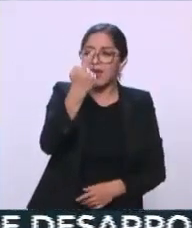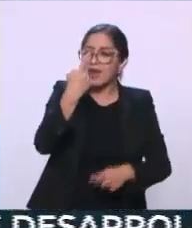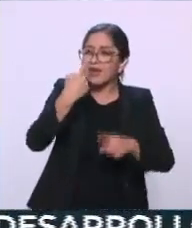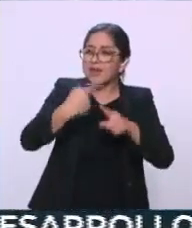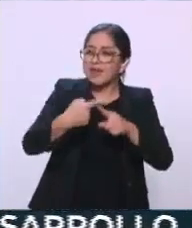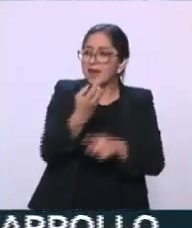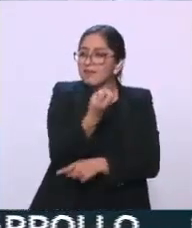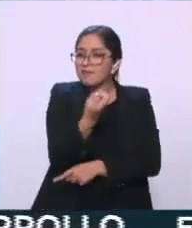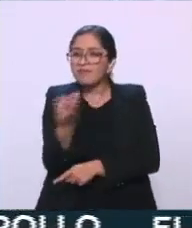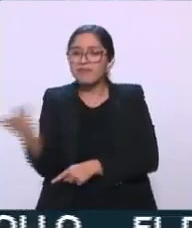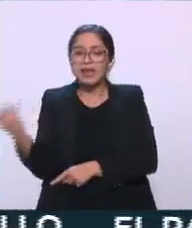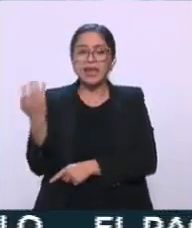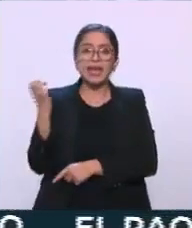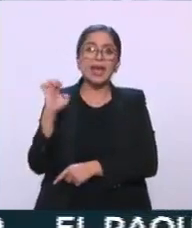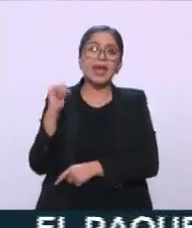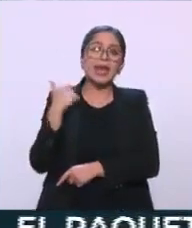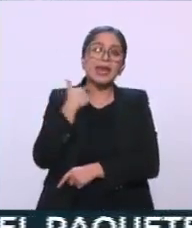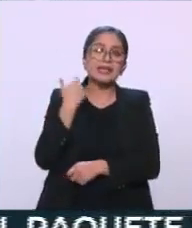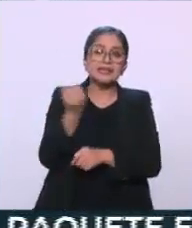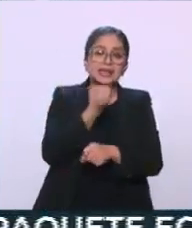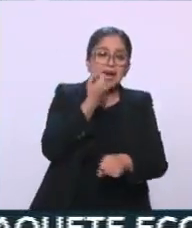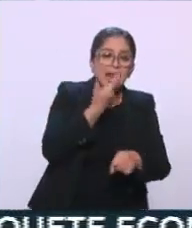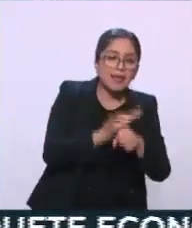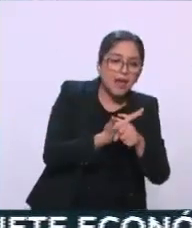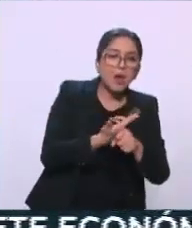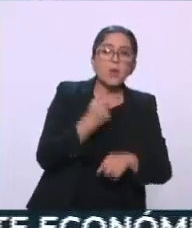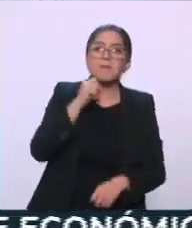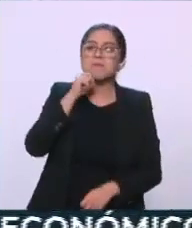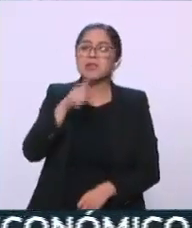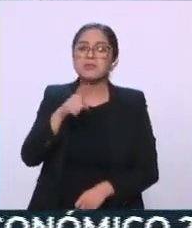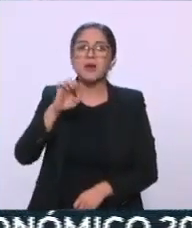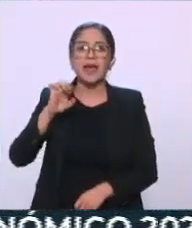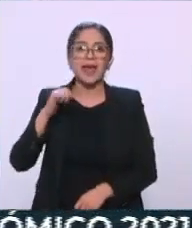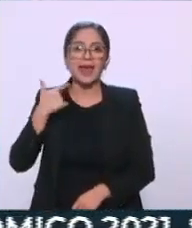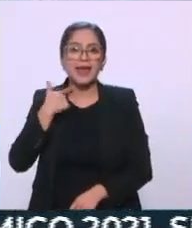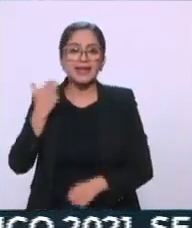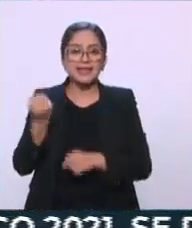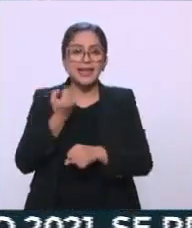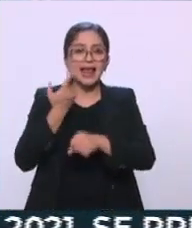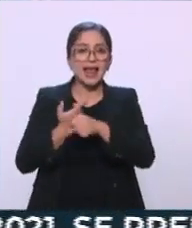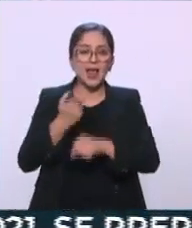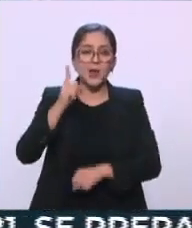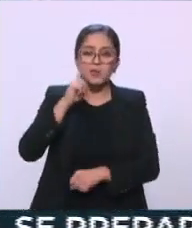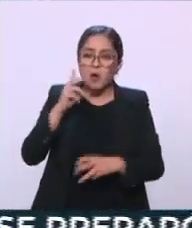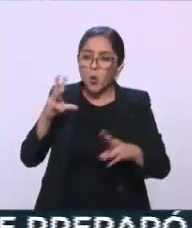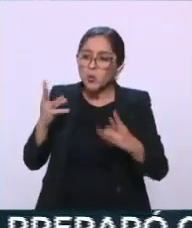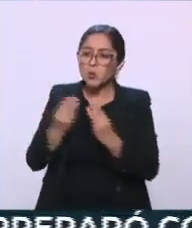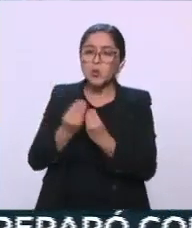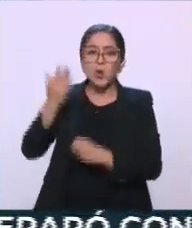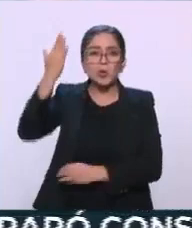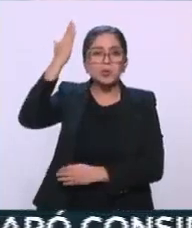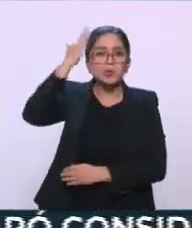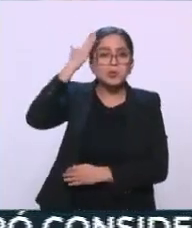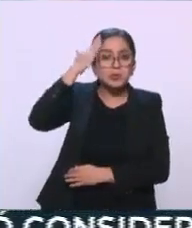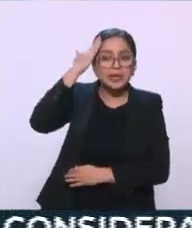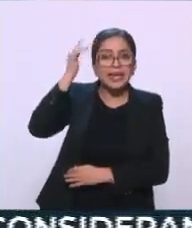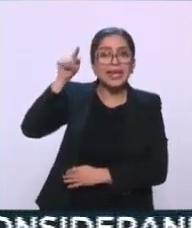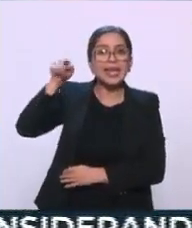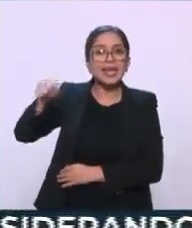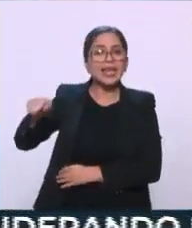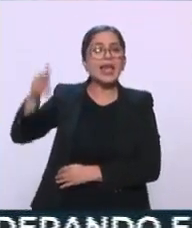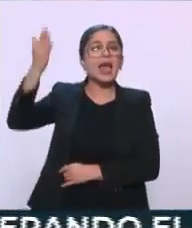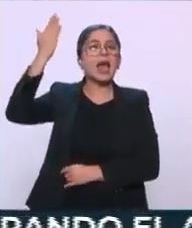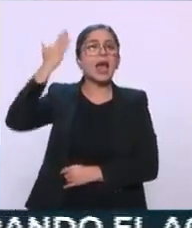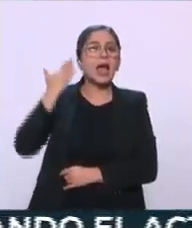de exsecretarios y exsecretarias, que en verdad todos ellos tienen como timbre específico ser